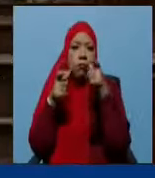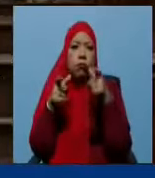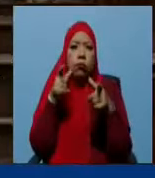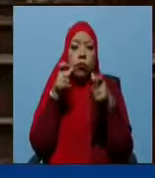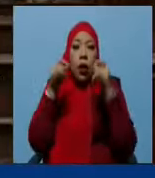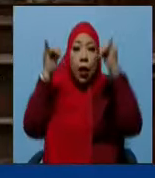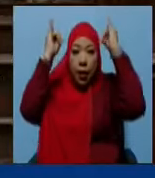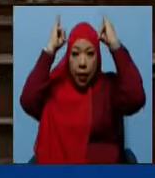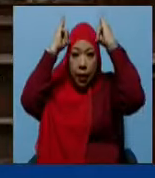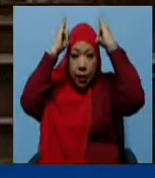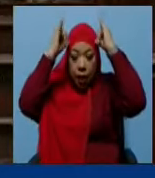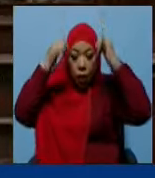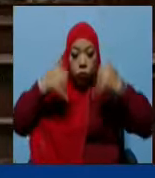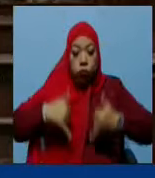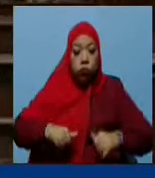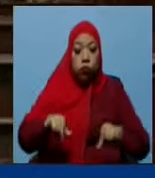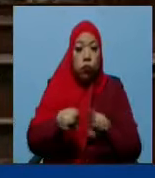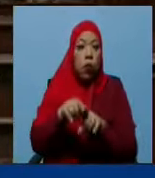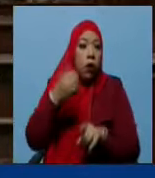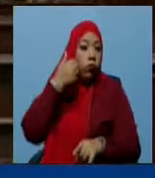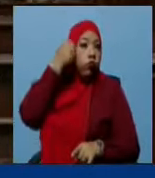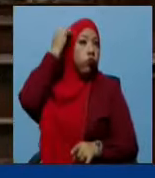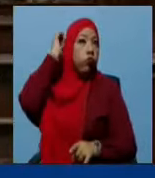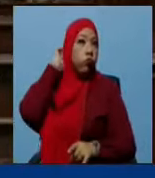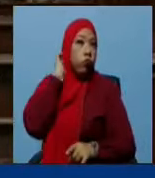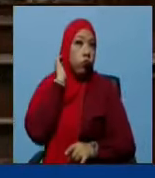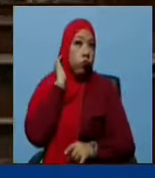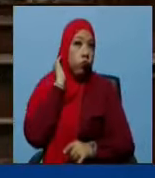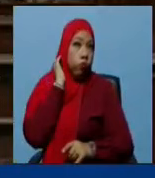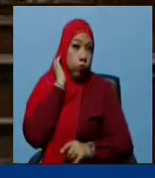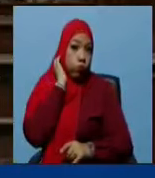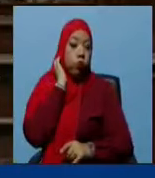El diablo y su hija, la Sayona, correcto.